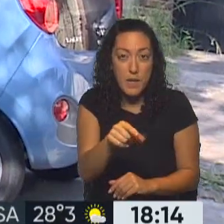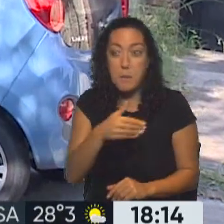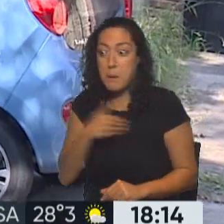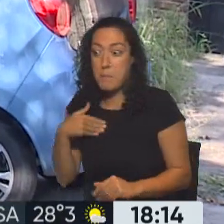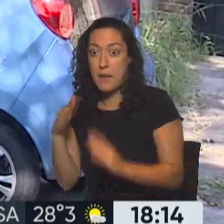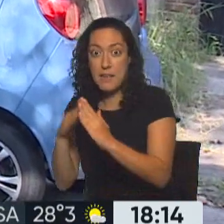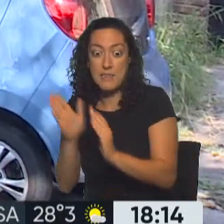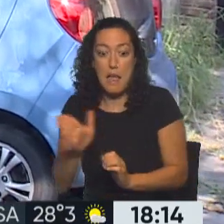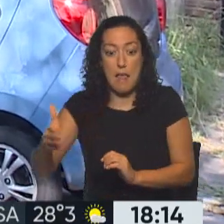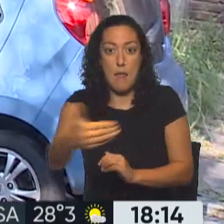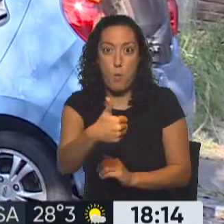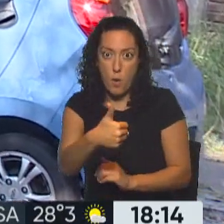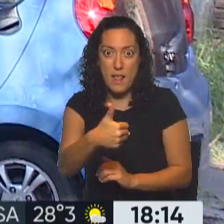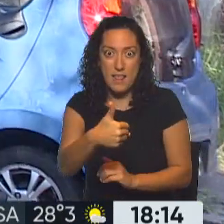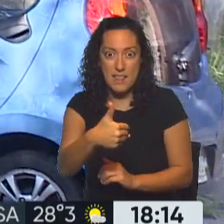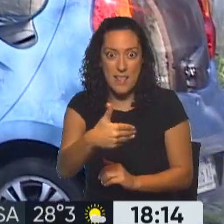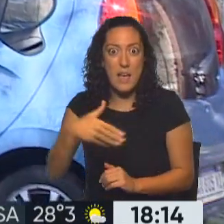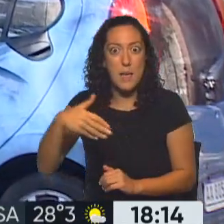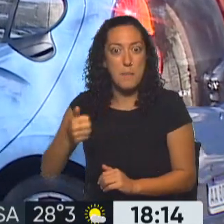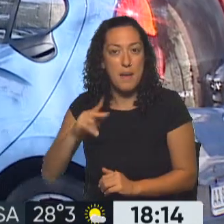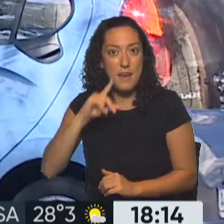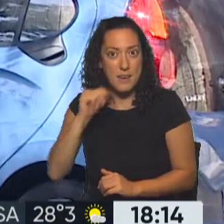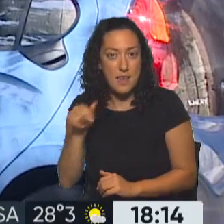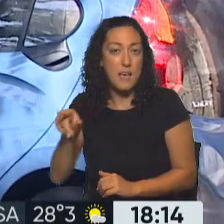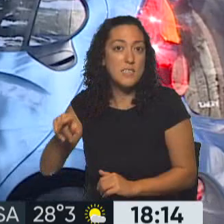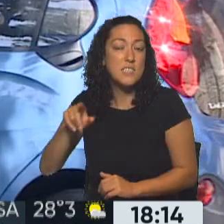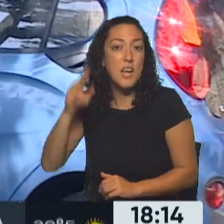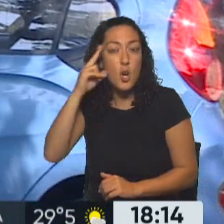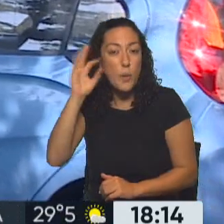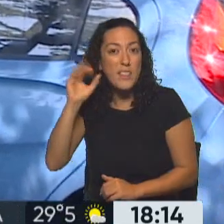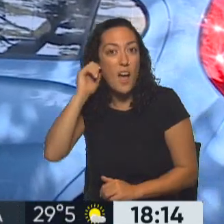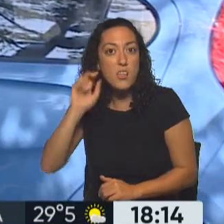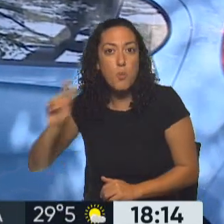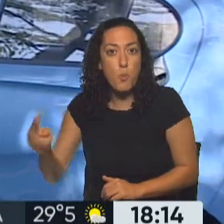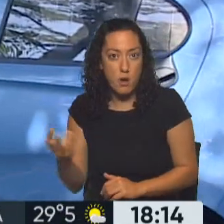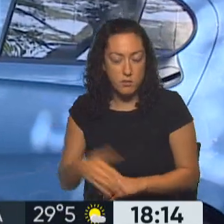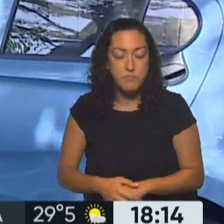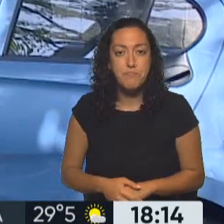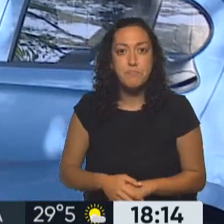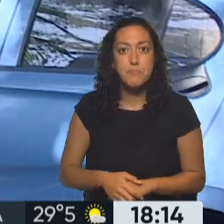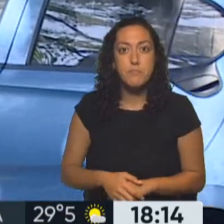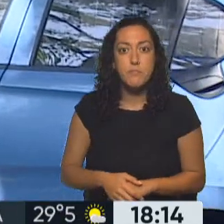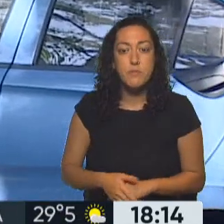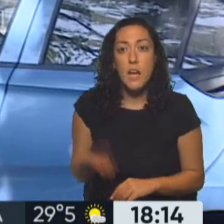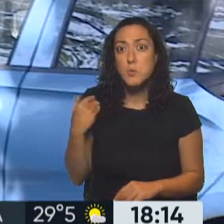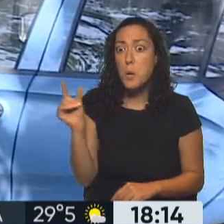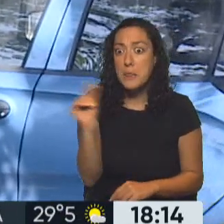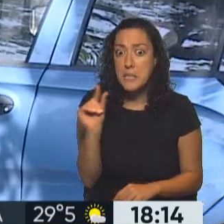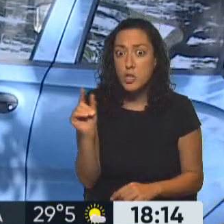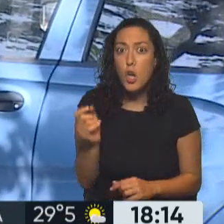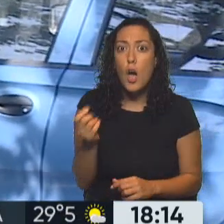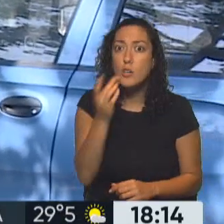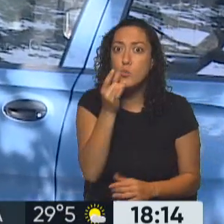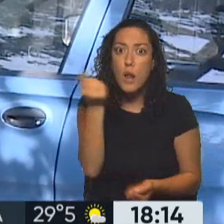la madre de María Cristina de Vicentis, la persona asesinada de 90 años. Hace un rato ingresó en este, a bordo de este auto